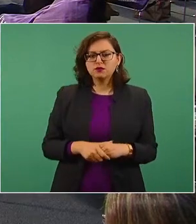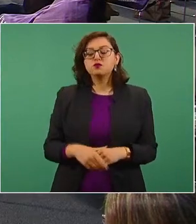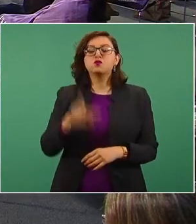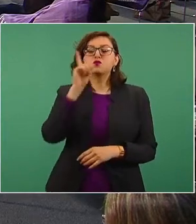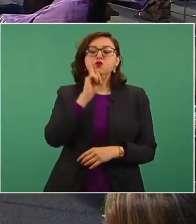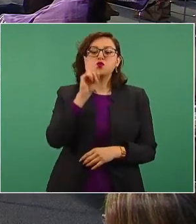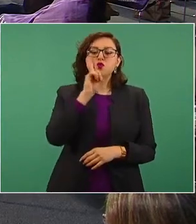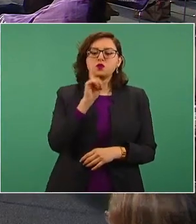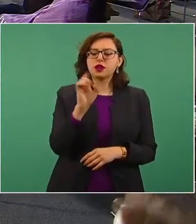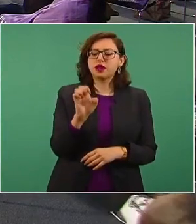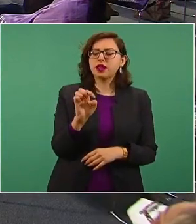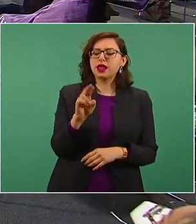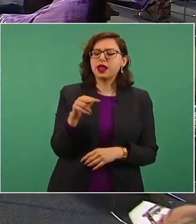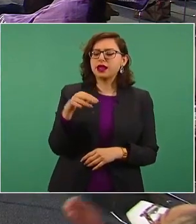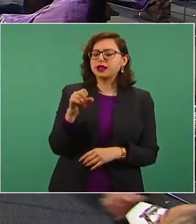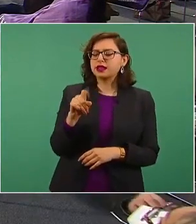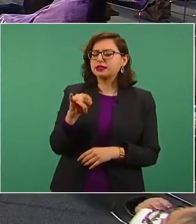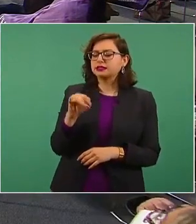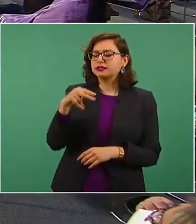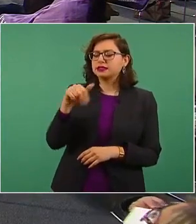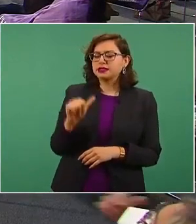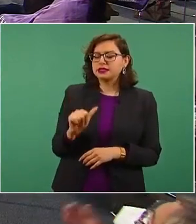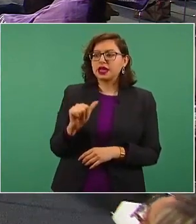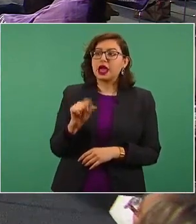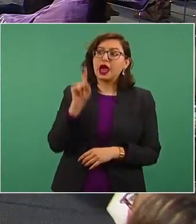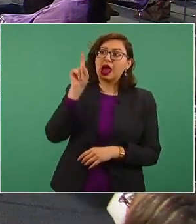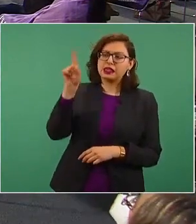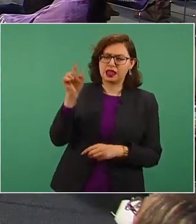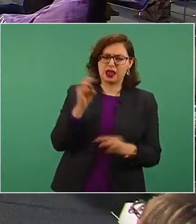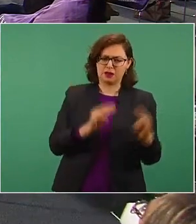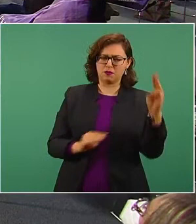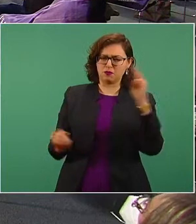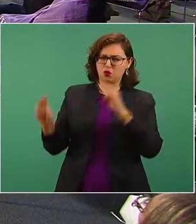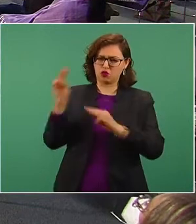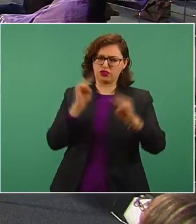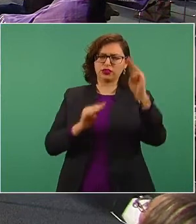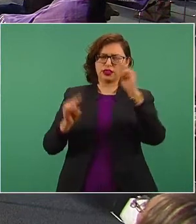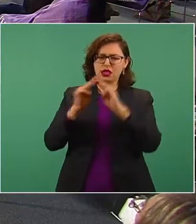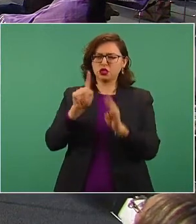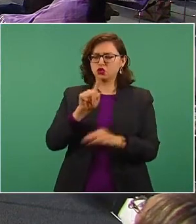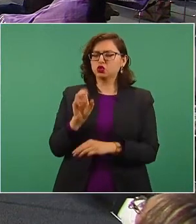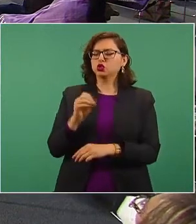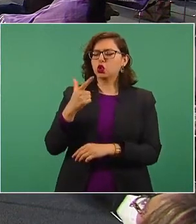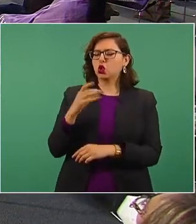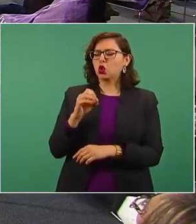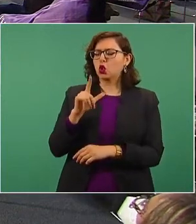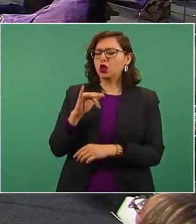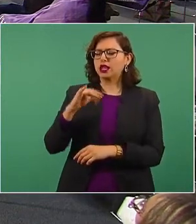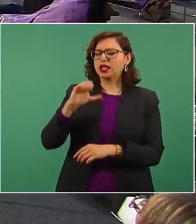Ernestina Asencio en la sierra de Songolica.